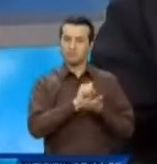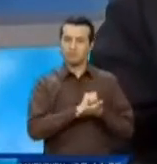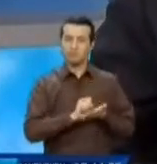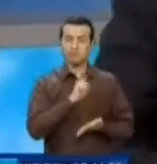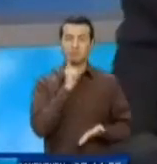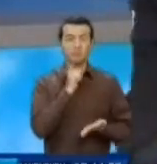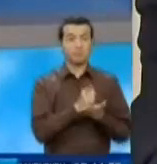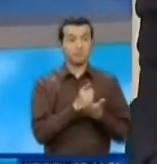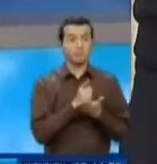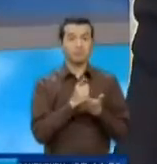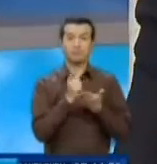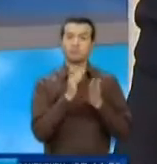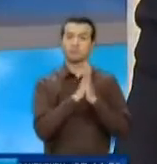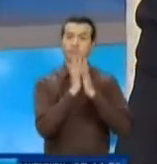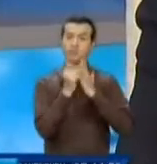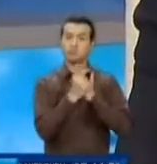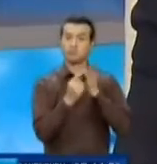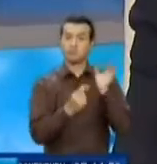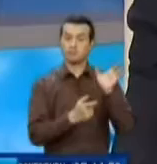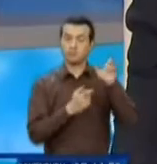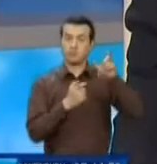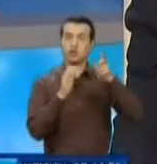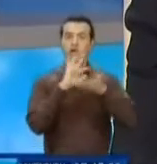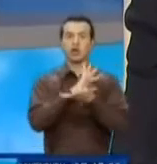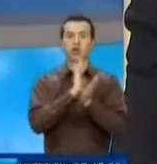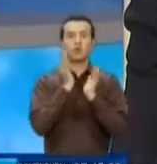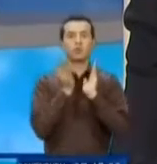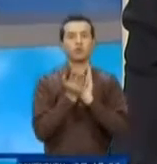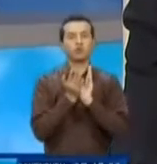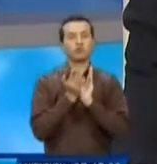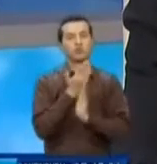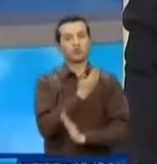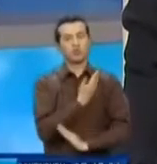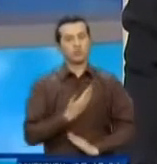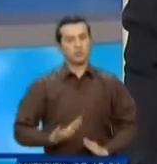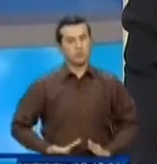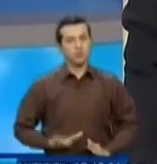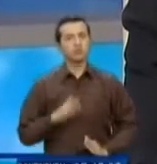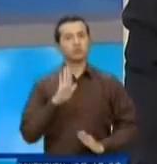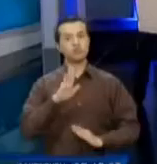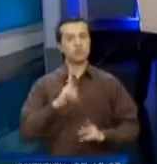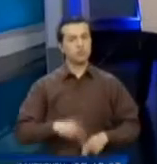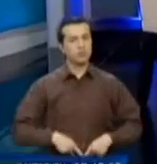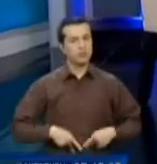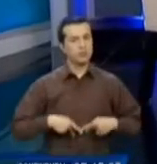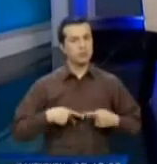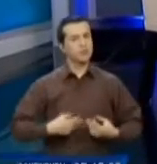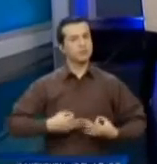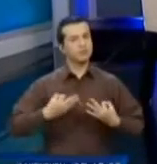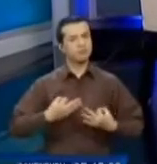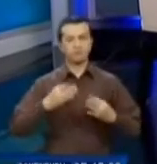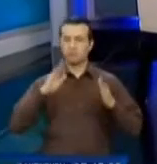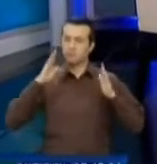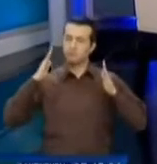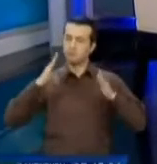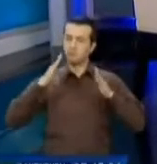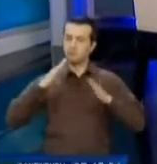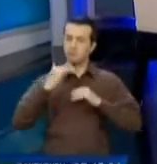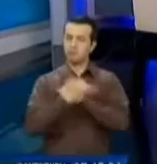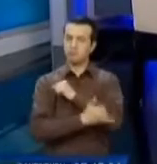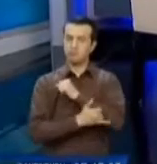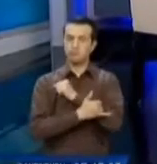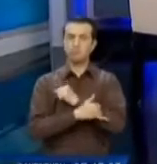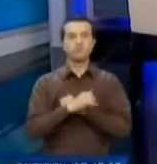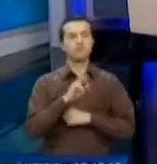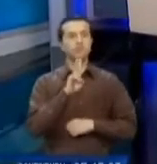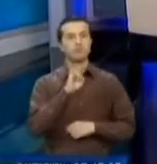ha escrito este libro, Un revolucionario presidente, su vida y pasión por la patria.